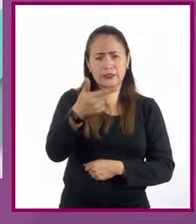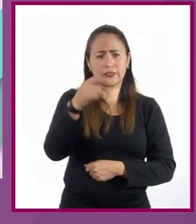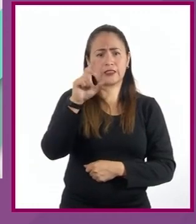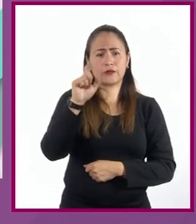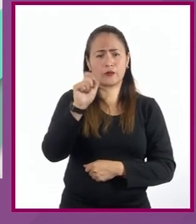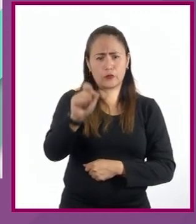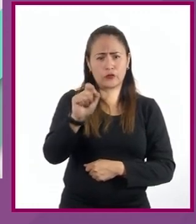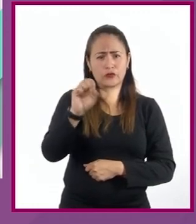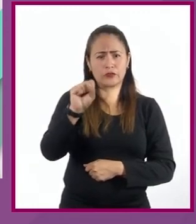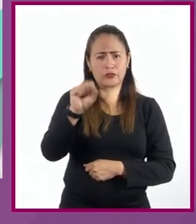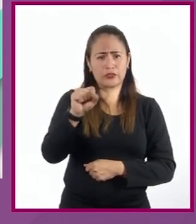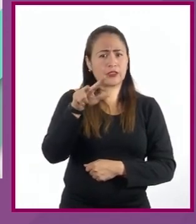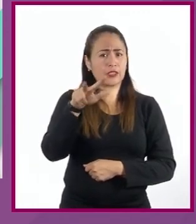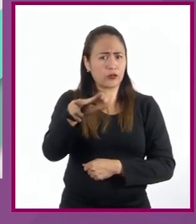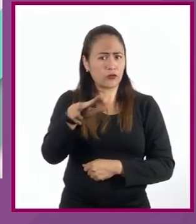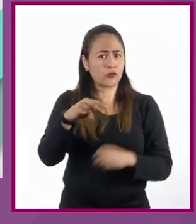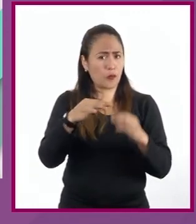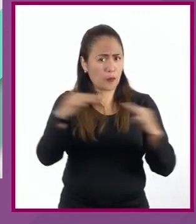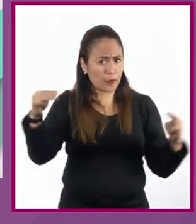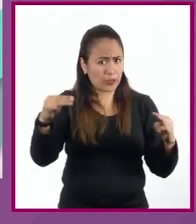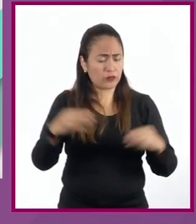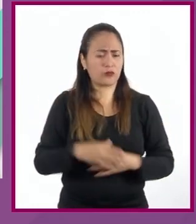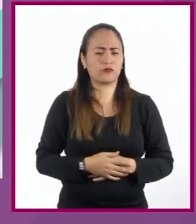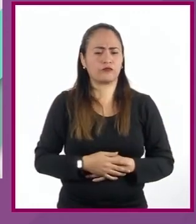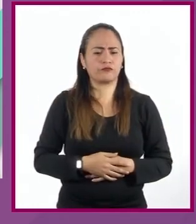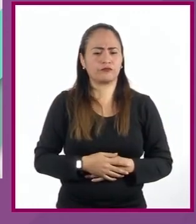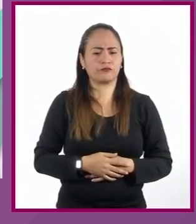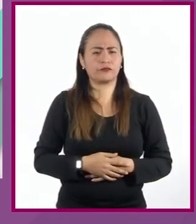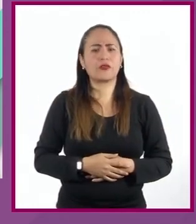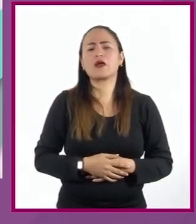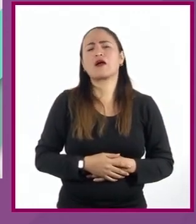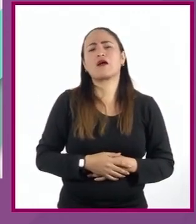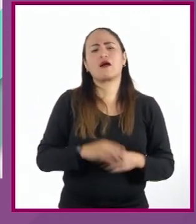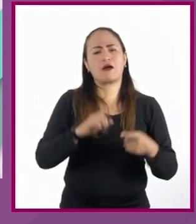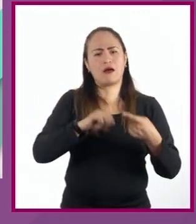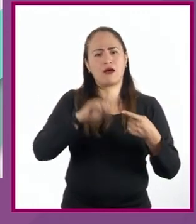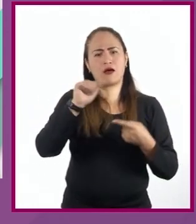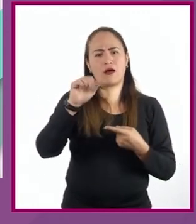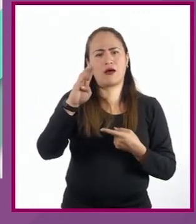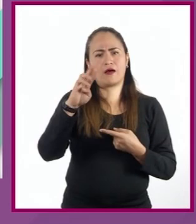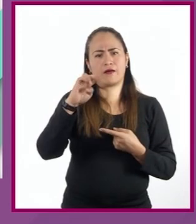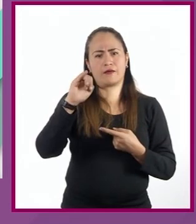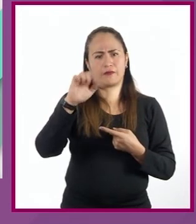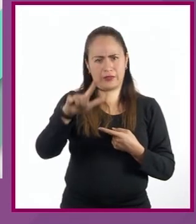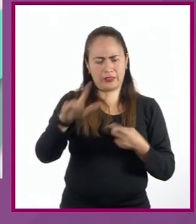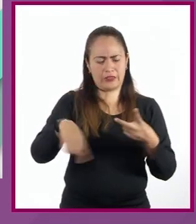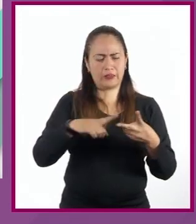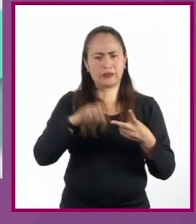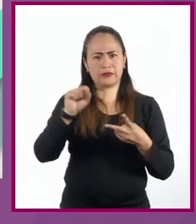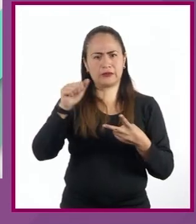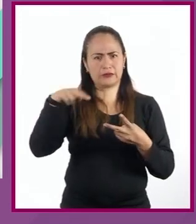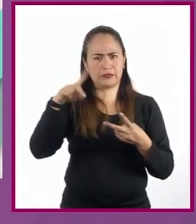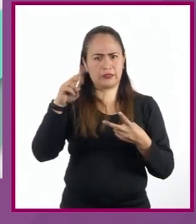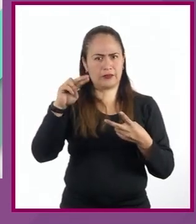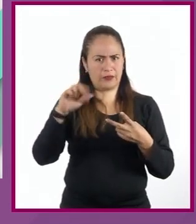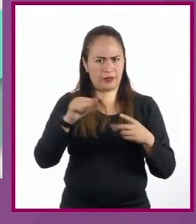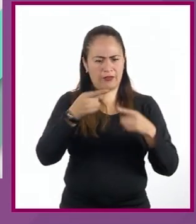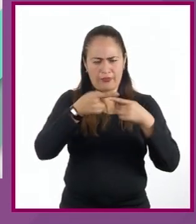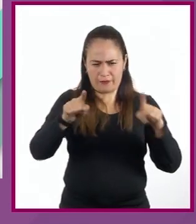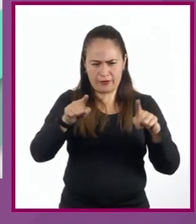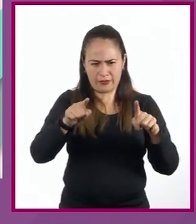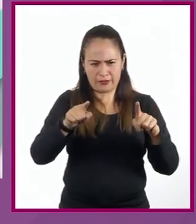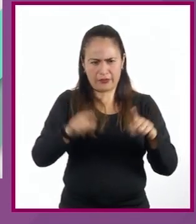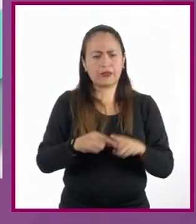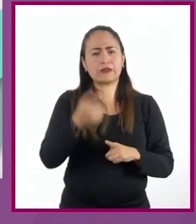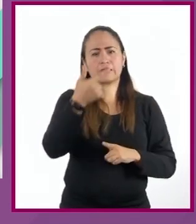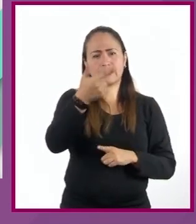7.68 metros. ¿Cuál es la diferencia de medida entre la cuerda de Abril y la cuerda de Sandra? La diferencia entre